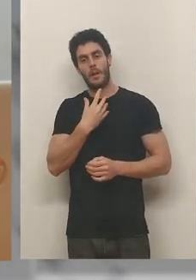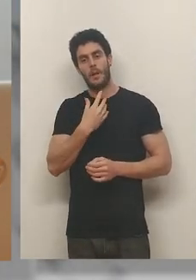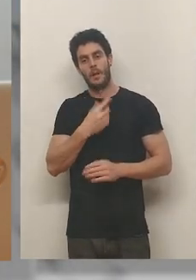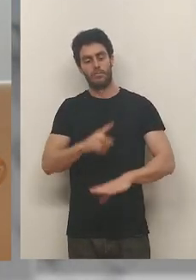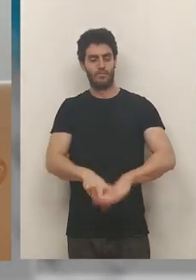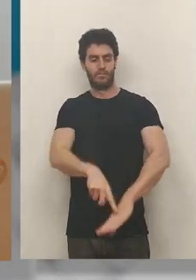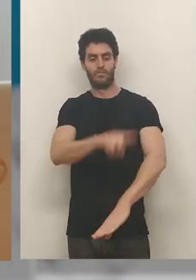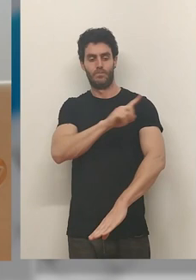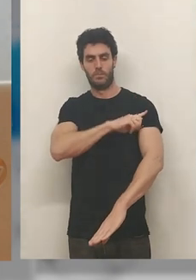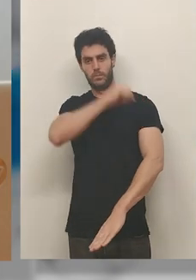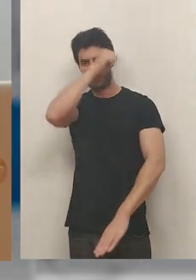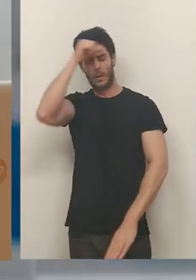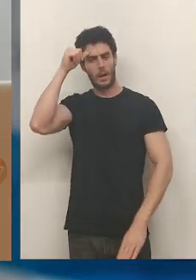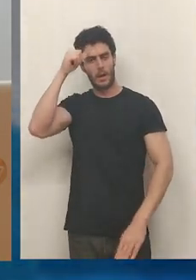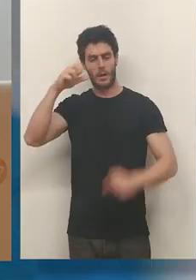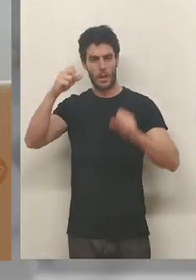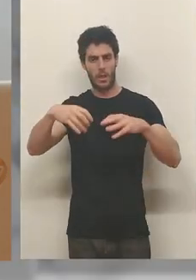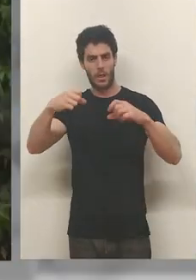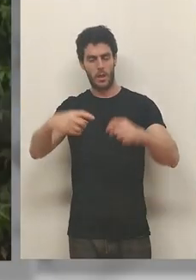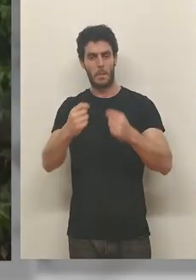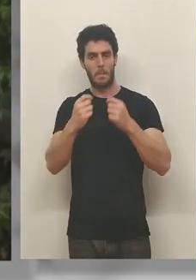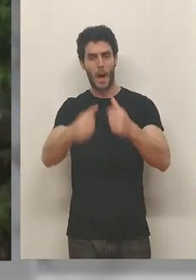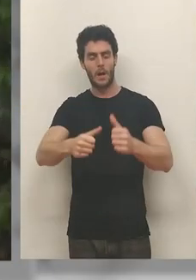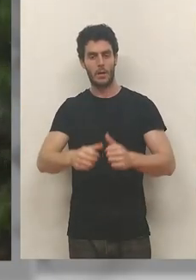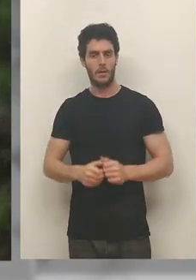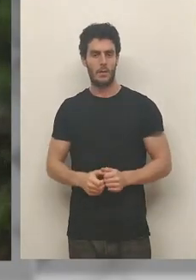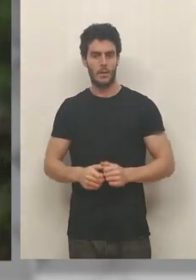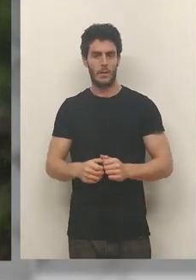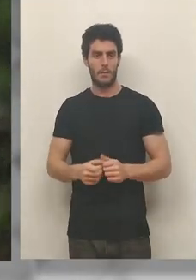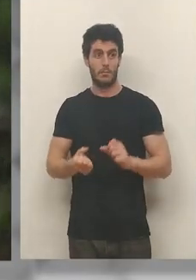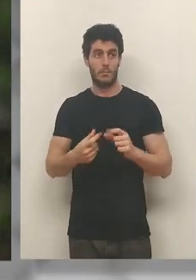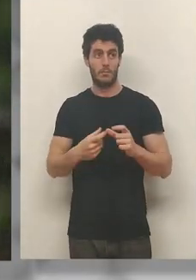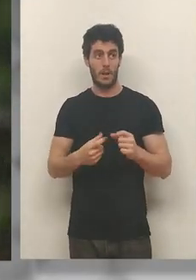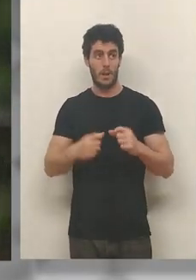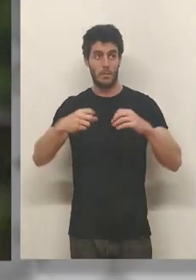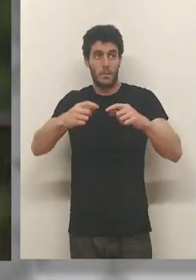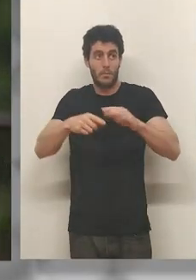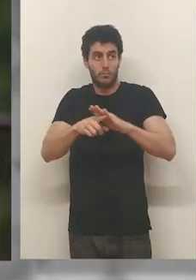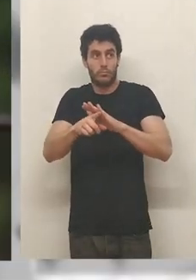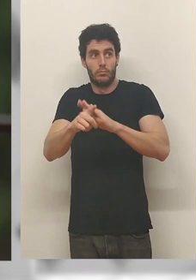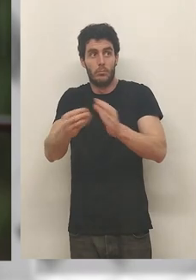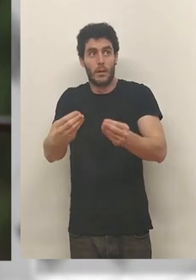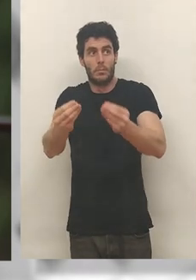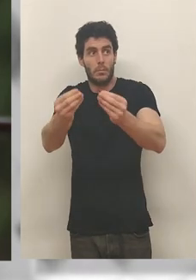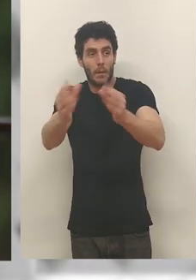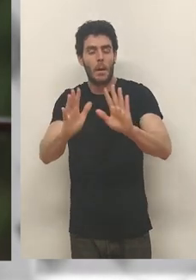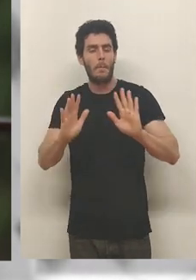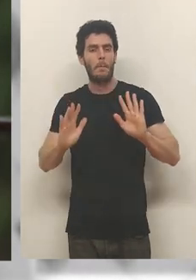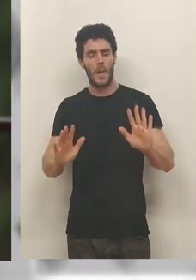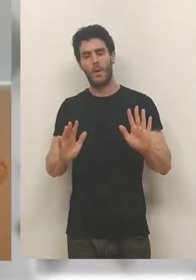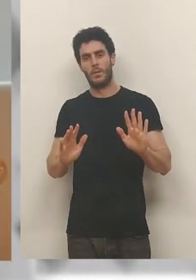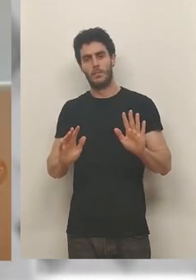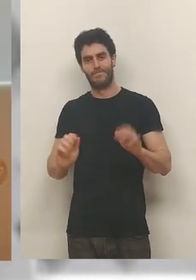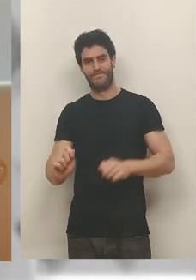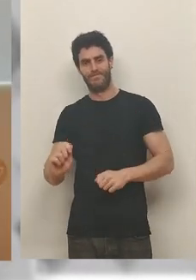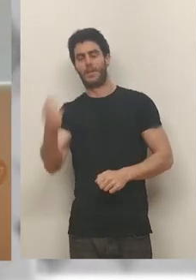una primavera extremadamente cálida. Precipitaciones escasas, parece que van aumentando poquito a poco, poquito